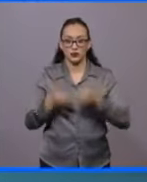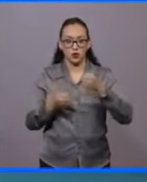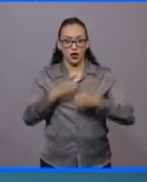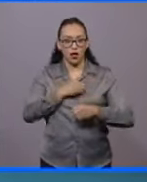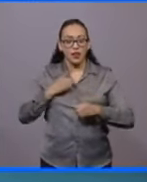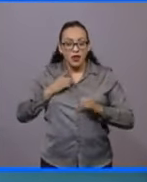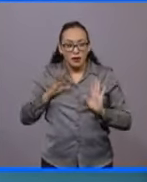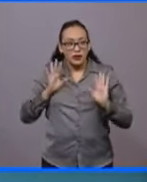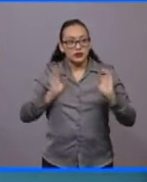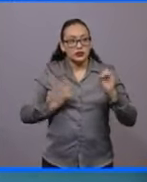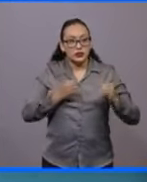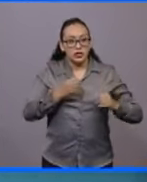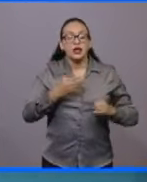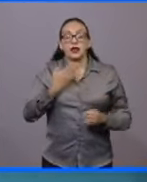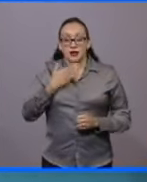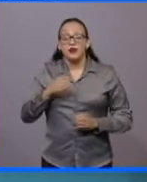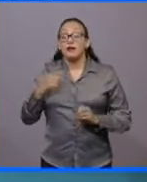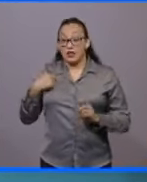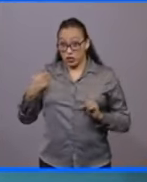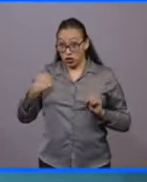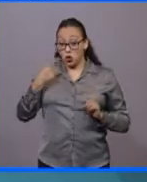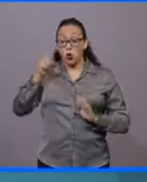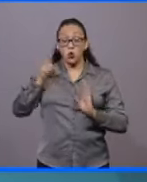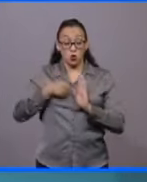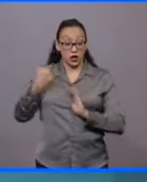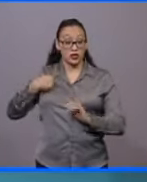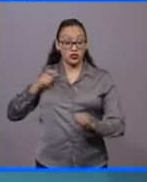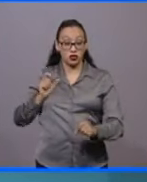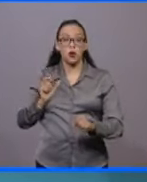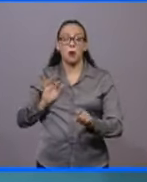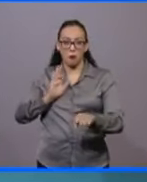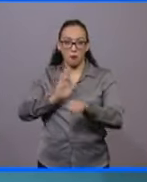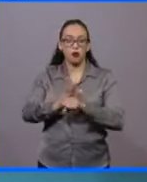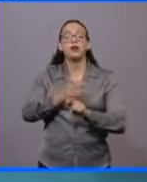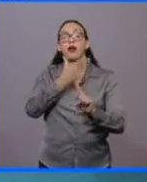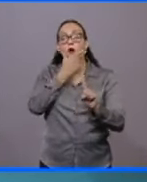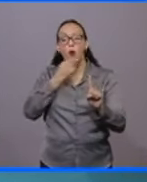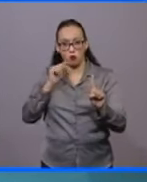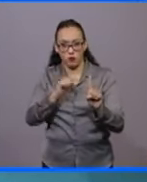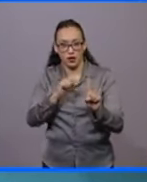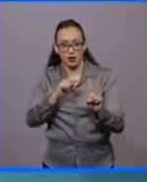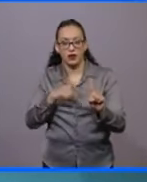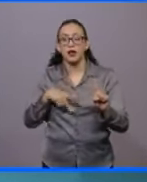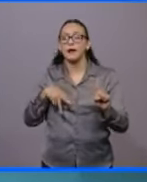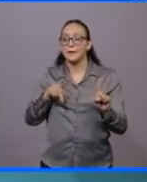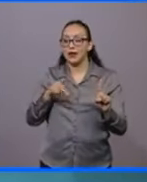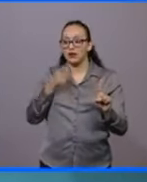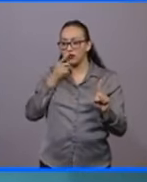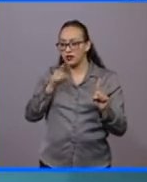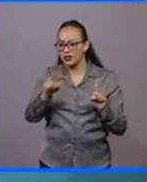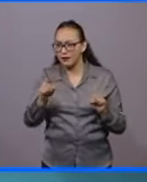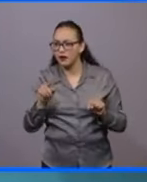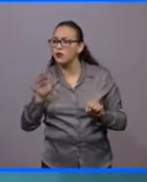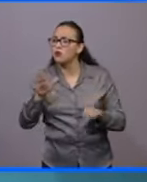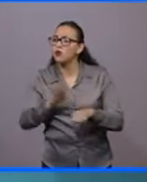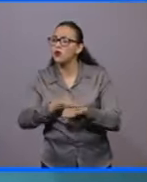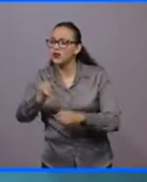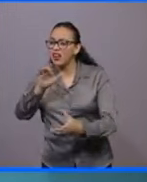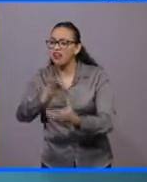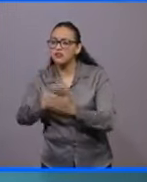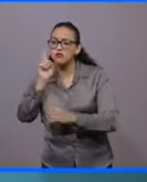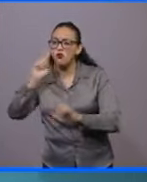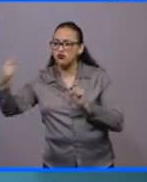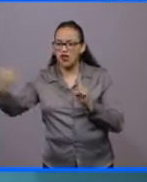en este caso me tocó la defensa de un hombre violentado, no se le ratificaron las medidas, no se justificó por parte de la